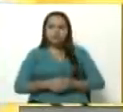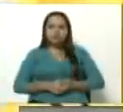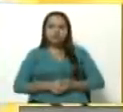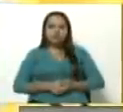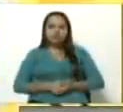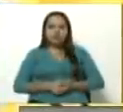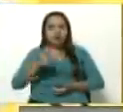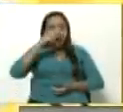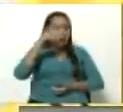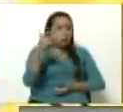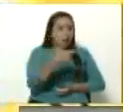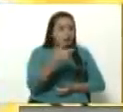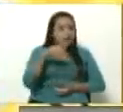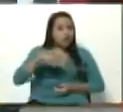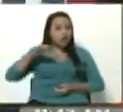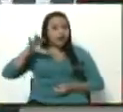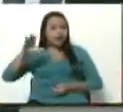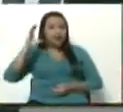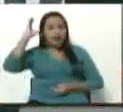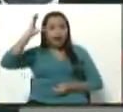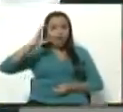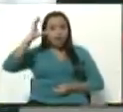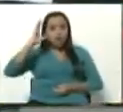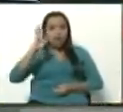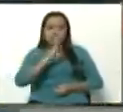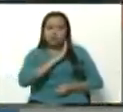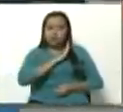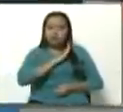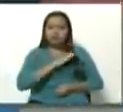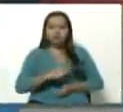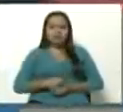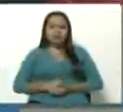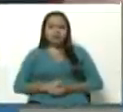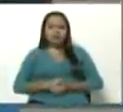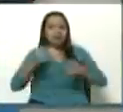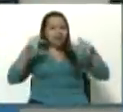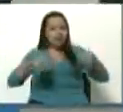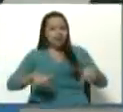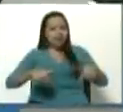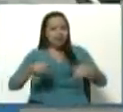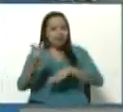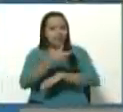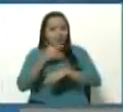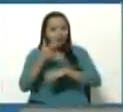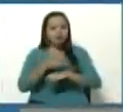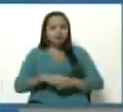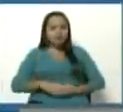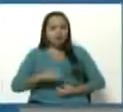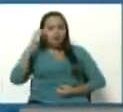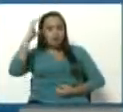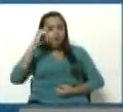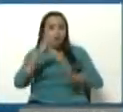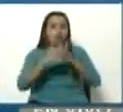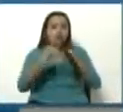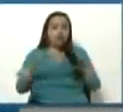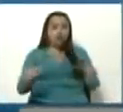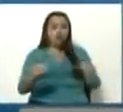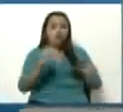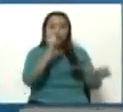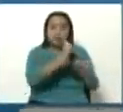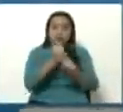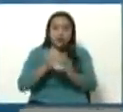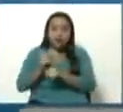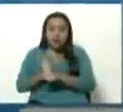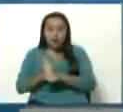solo a Guárico, sino al país, la capacidad que tiene este Estado, la capacidad de todos sus sectores,